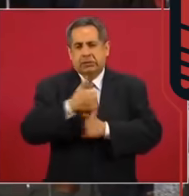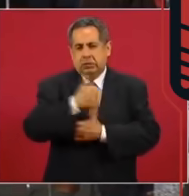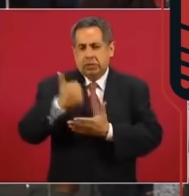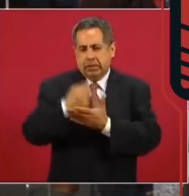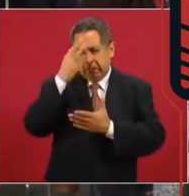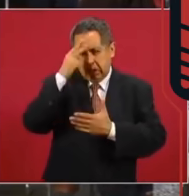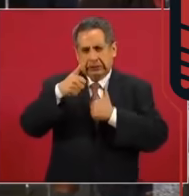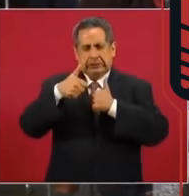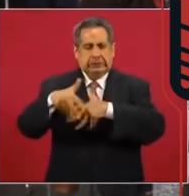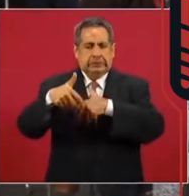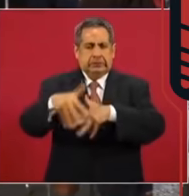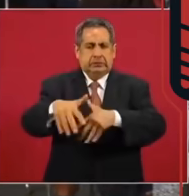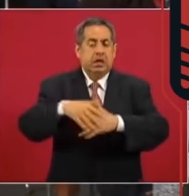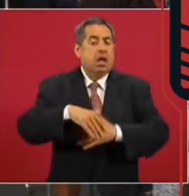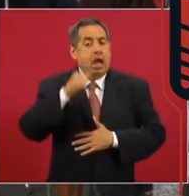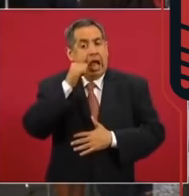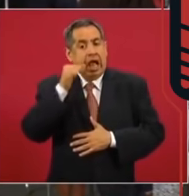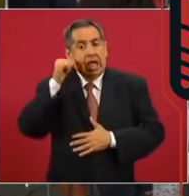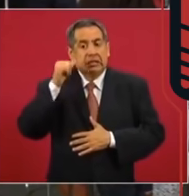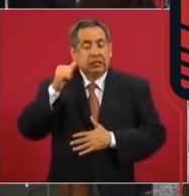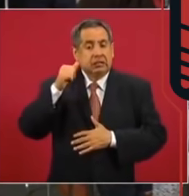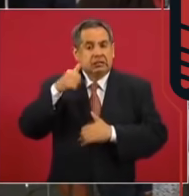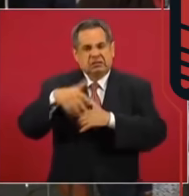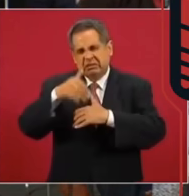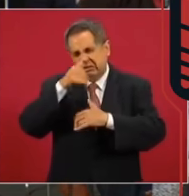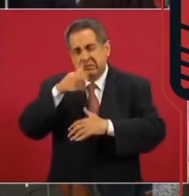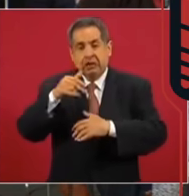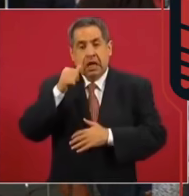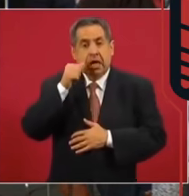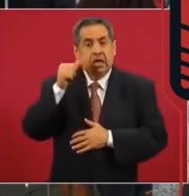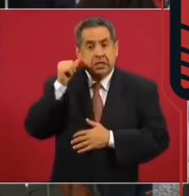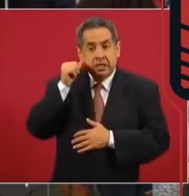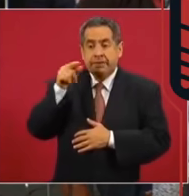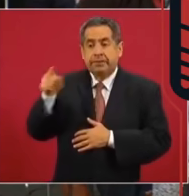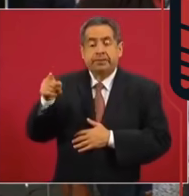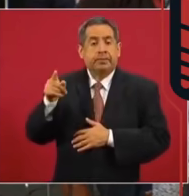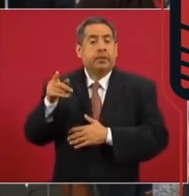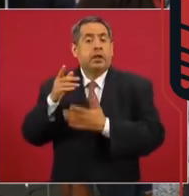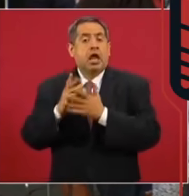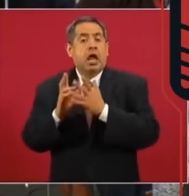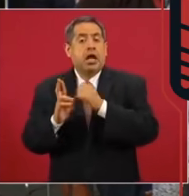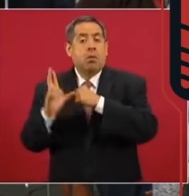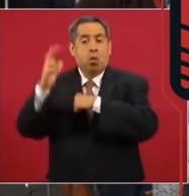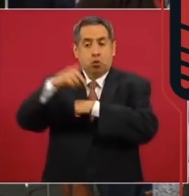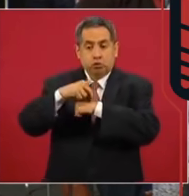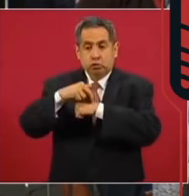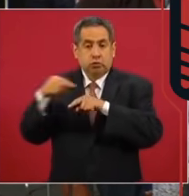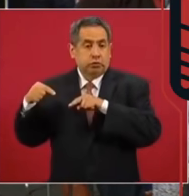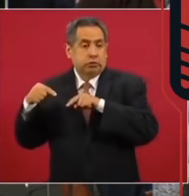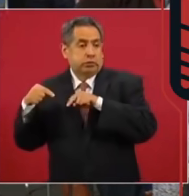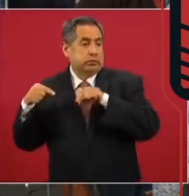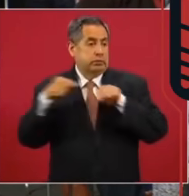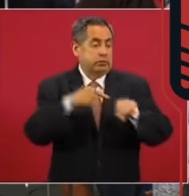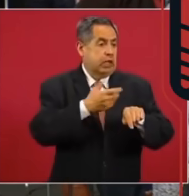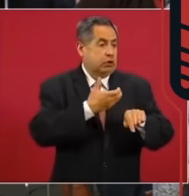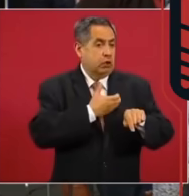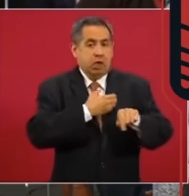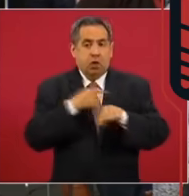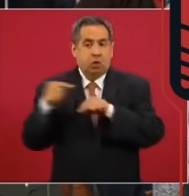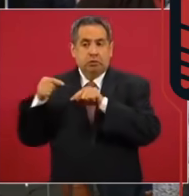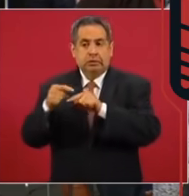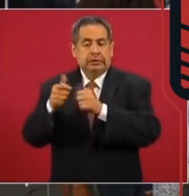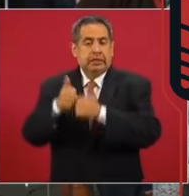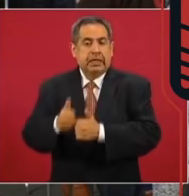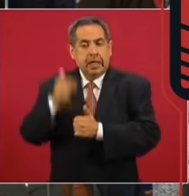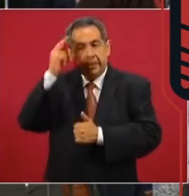de México. Ayer, bueno, desde el sábado, Frena llega al Monumento a la Revolución, intenta avanzar hacia el Zócalo capitalino y se queda en el Palacio de